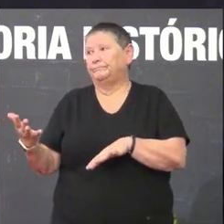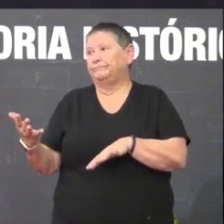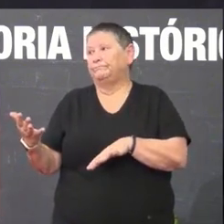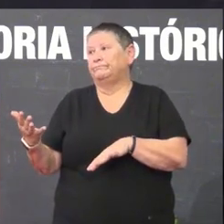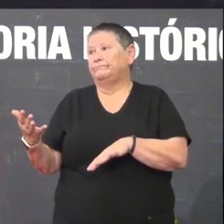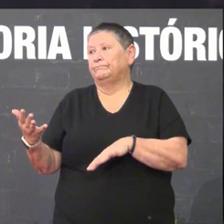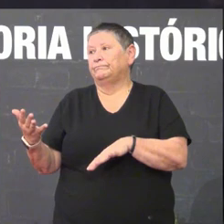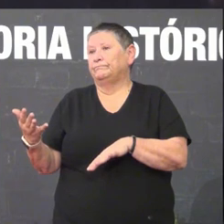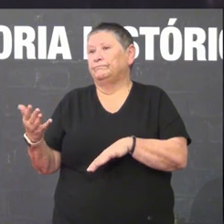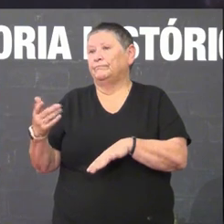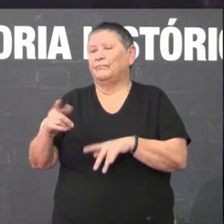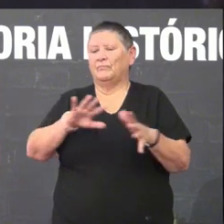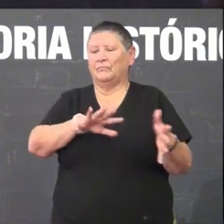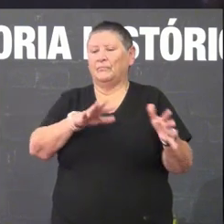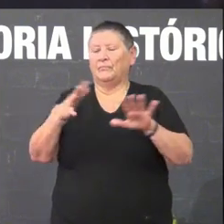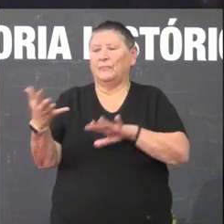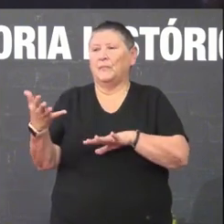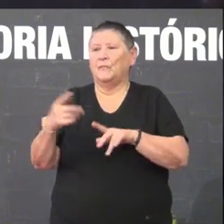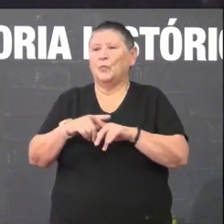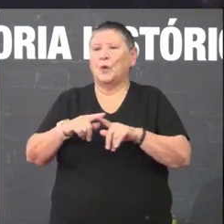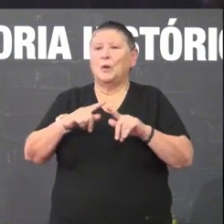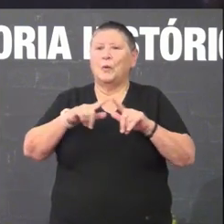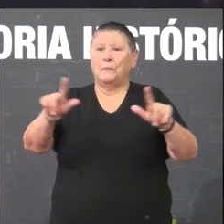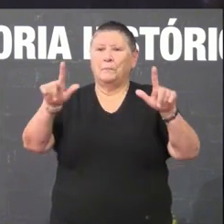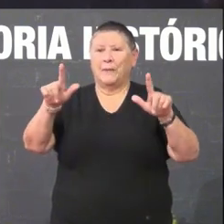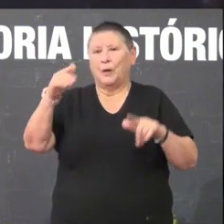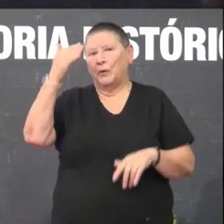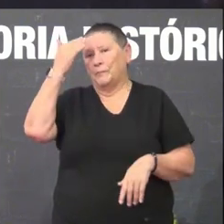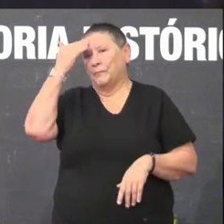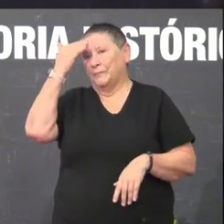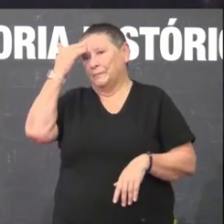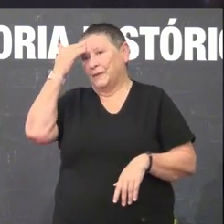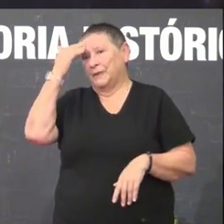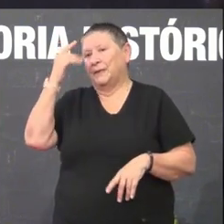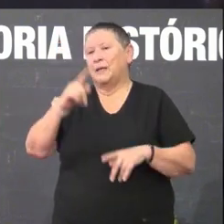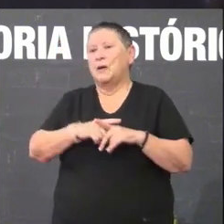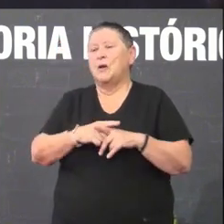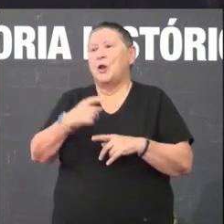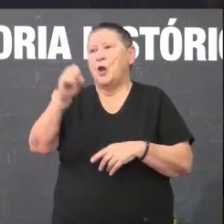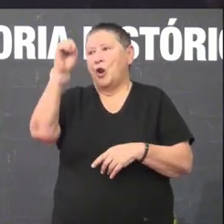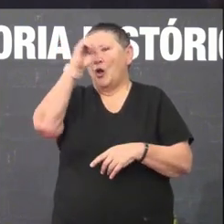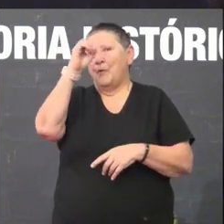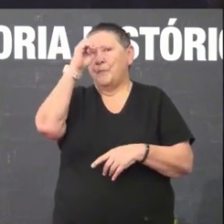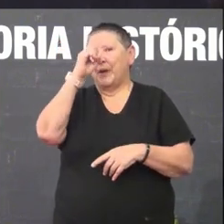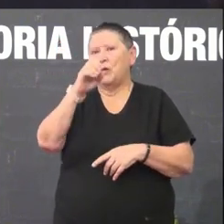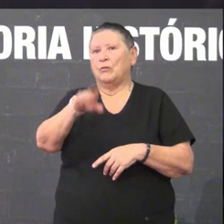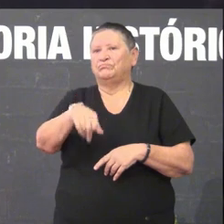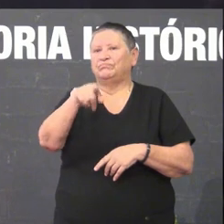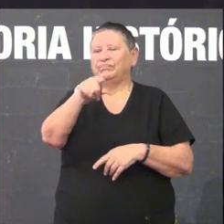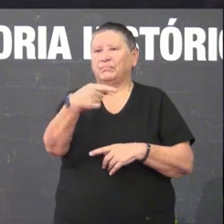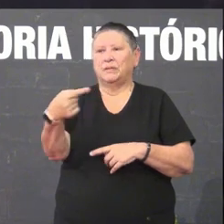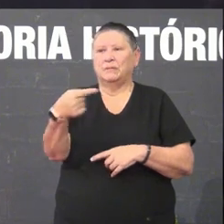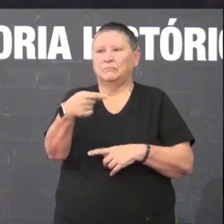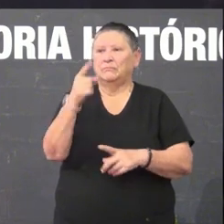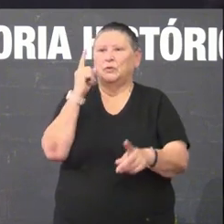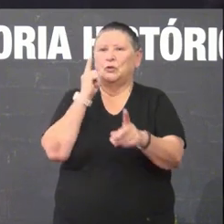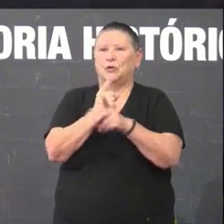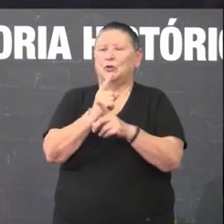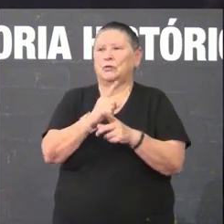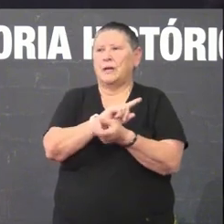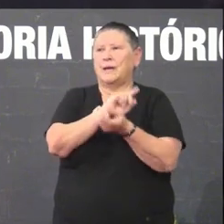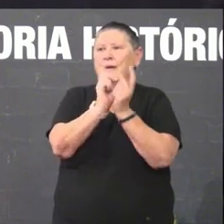esto de la polarización es un marco mental que en opiniones enemigo del cambio político porque hace lo mismo que lo de los dos demonios